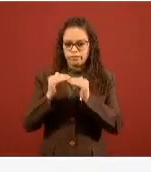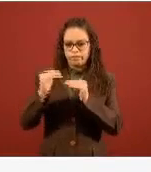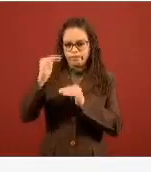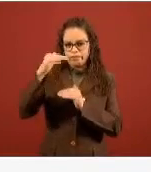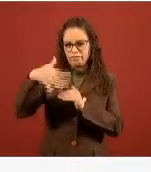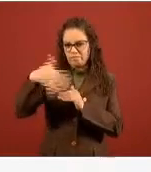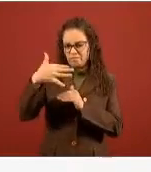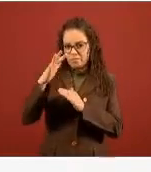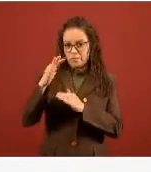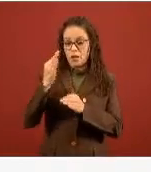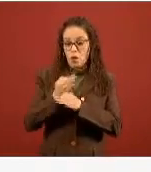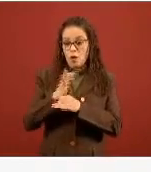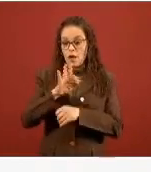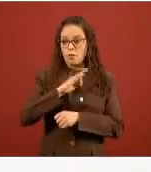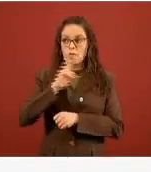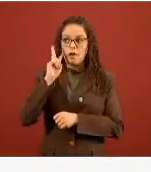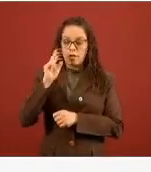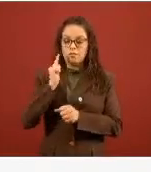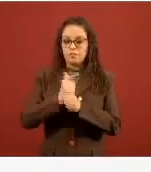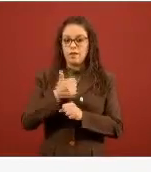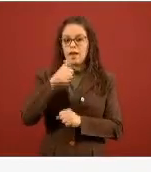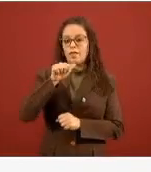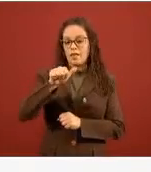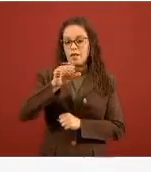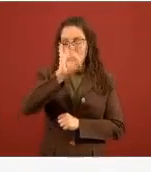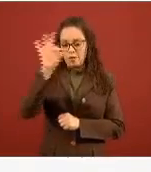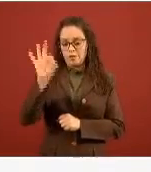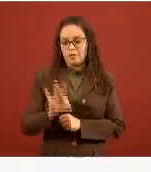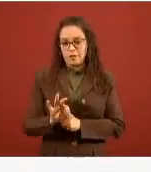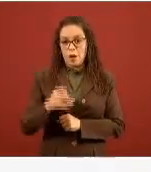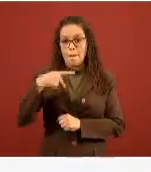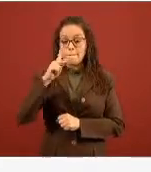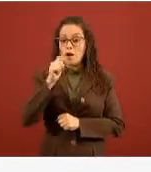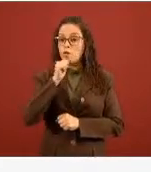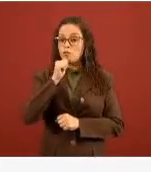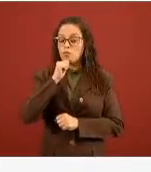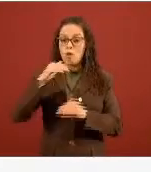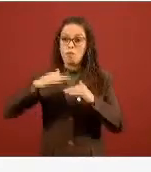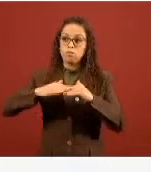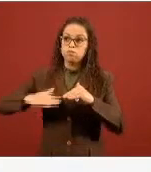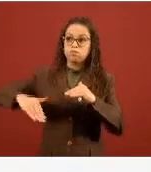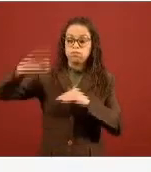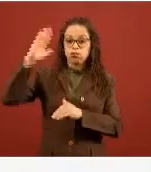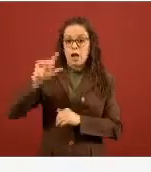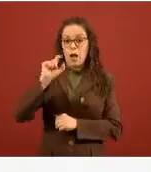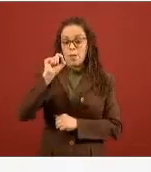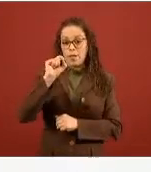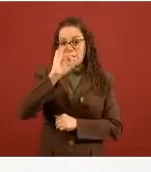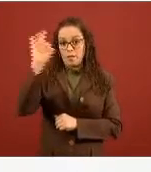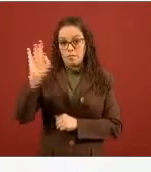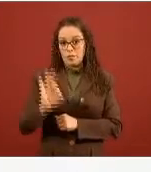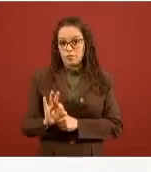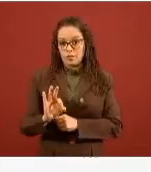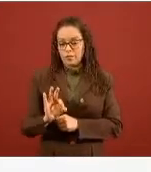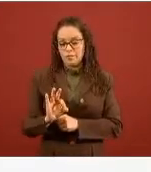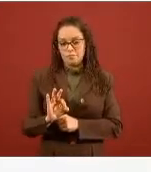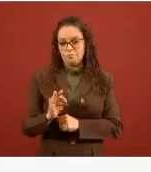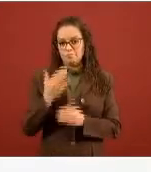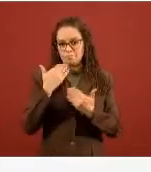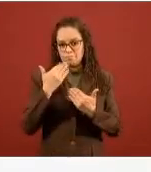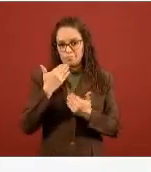se está acercando ya a 17%, aún así todavía no supera ese casi 20% que se tenía en la